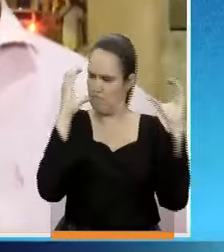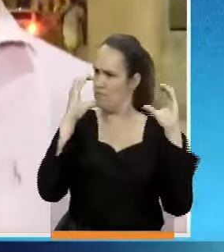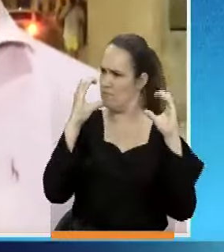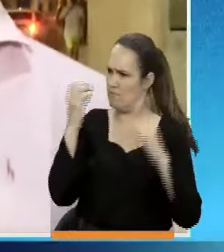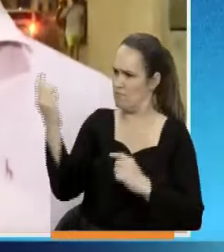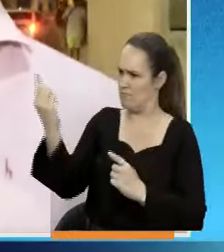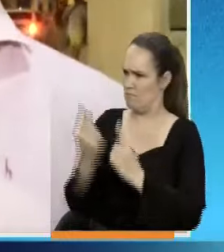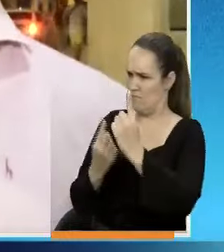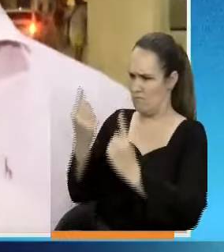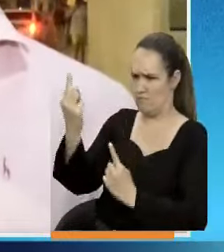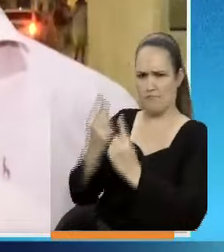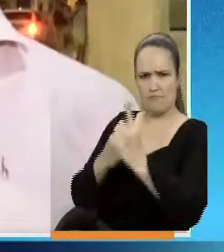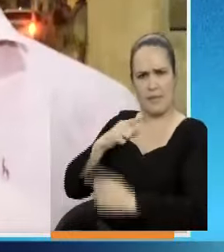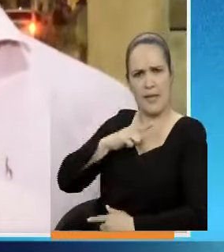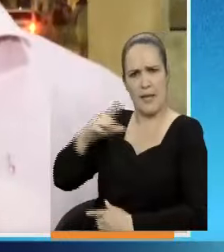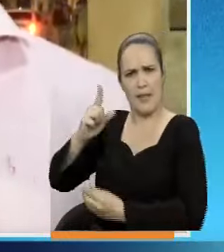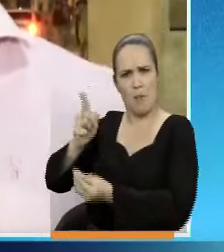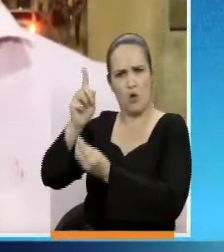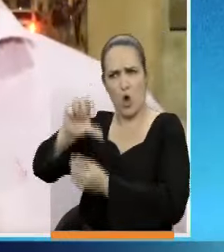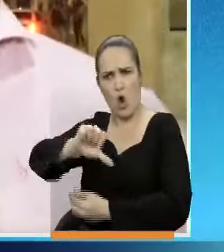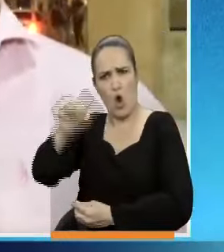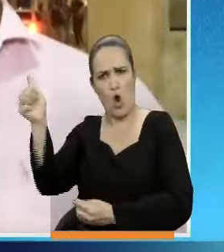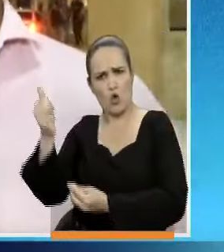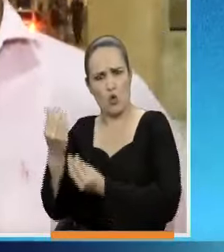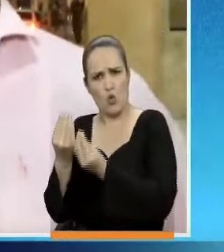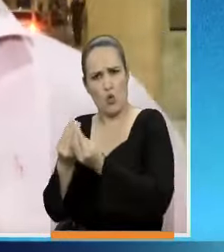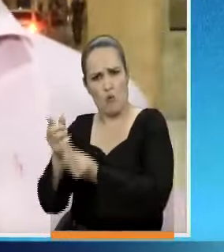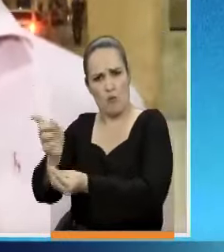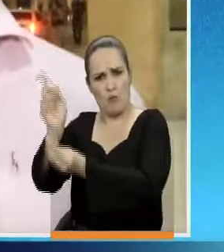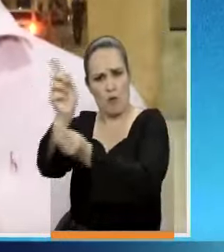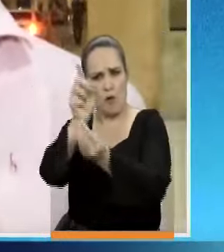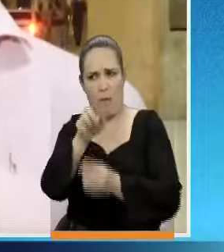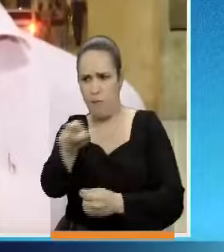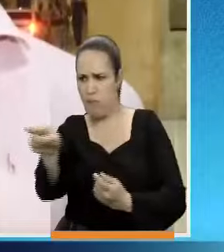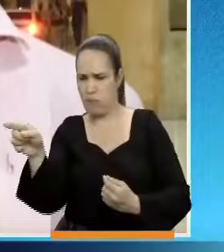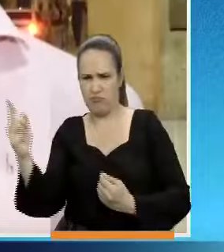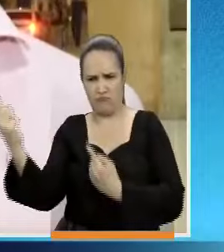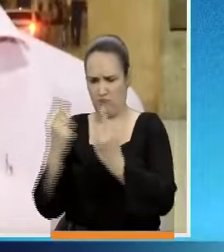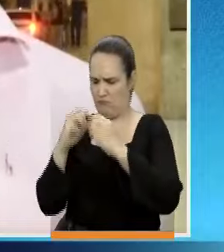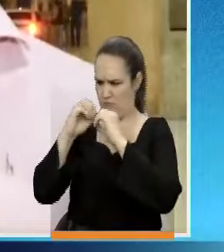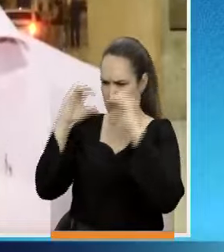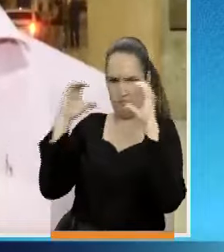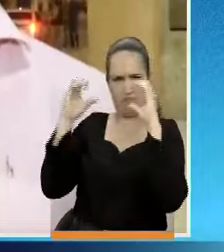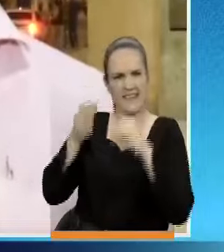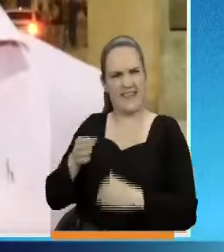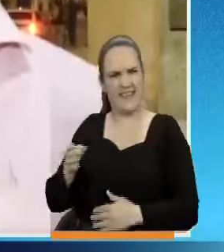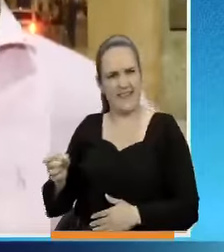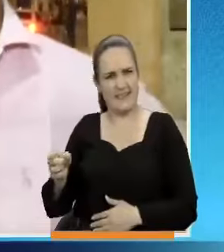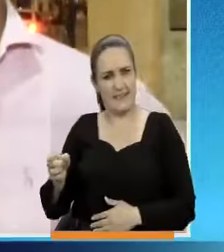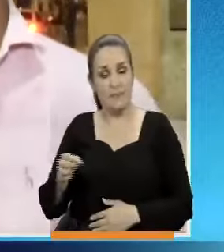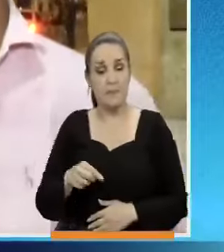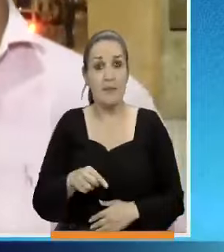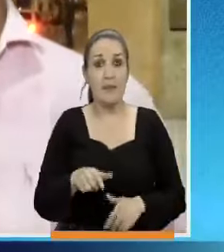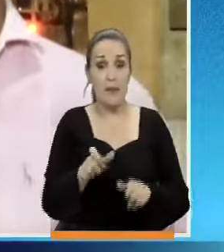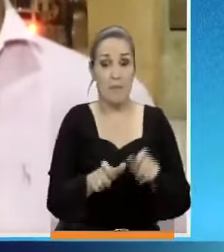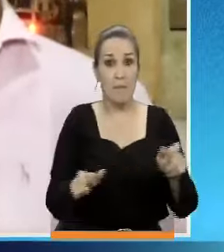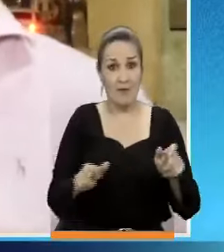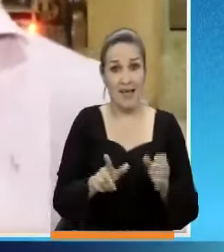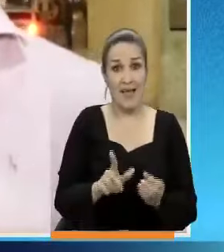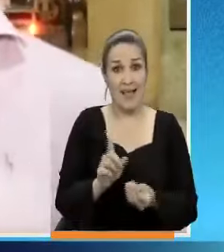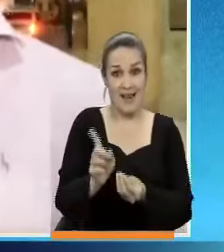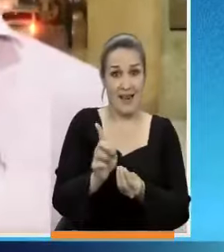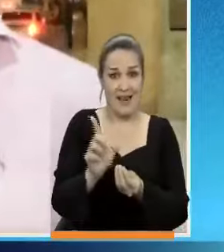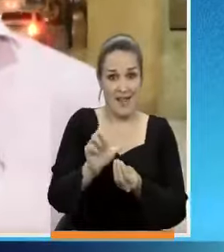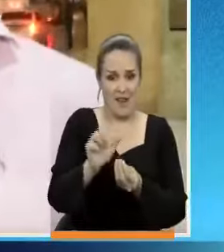de varios líderes políticos de otras colectividades. Lo que están diciendo precisamente estos dirigentes del Partido